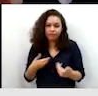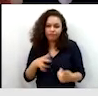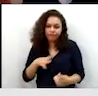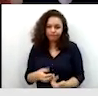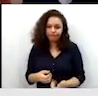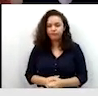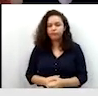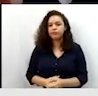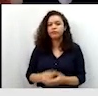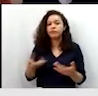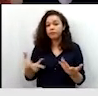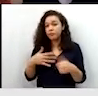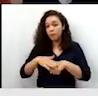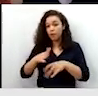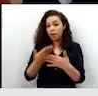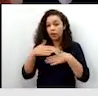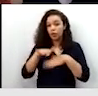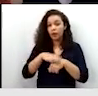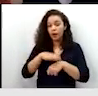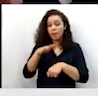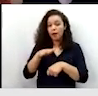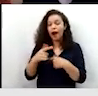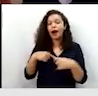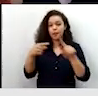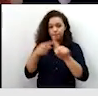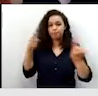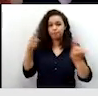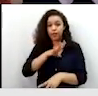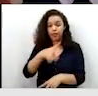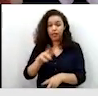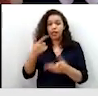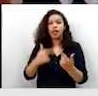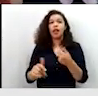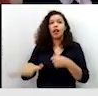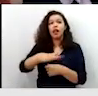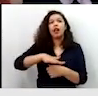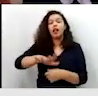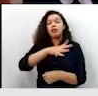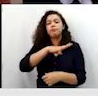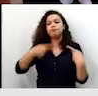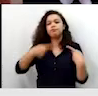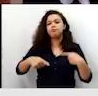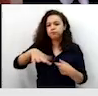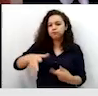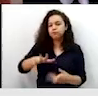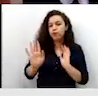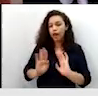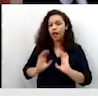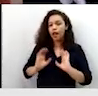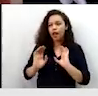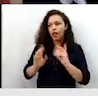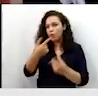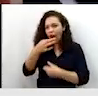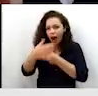Pues bueno, aquí sobre todo es que el objetivo general es prevenir a la población, que era lo que yo les comentaba. Si nosotros brindamos